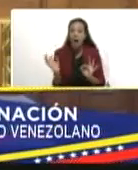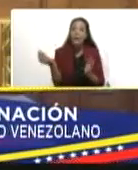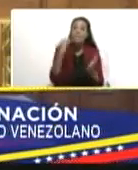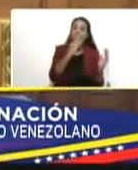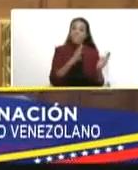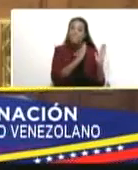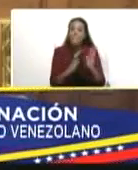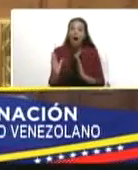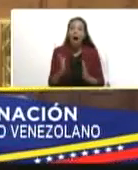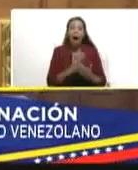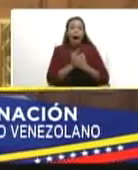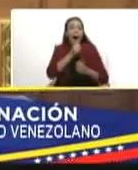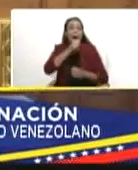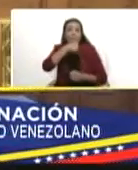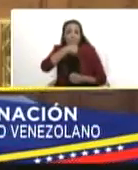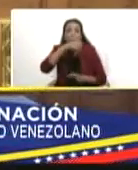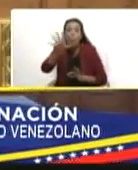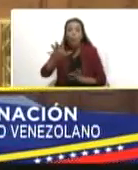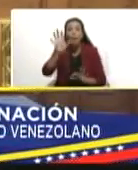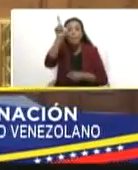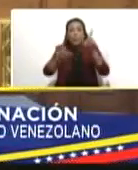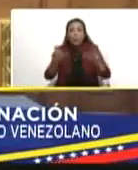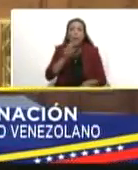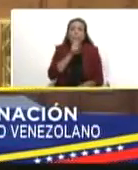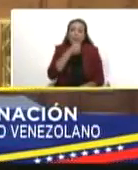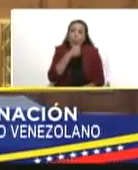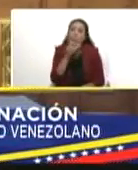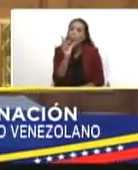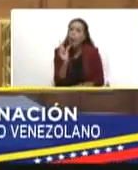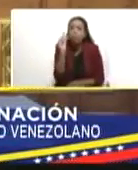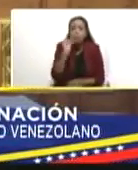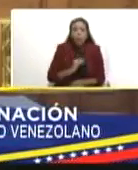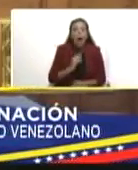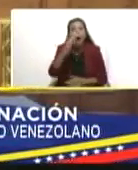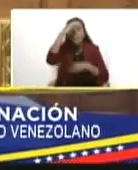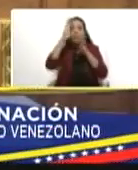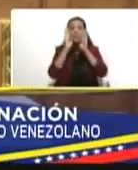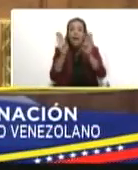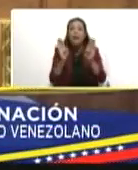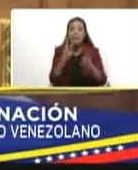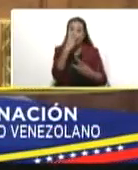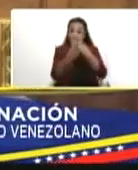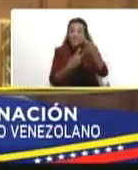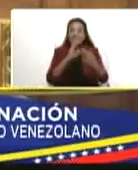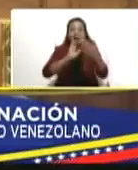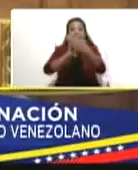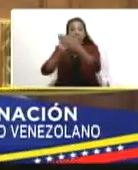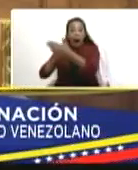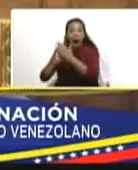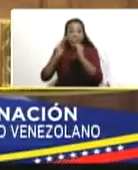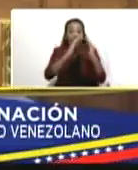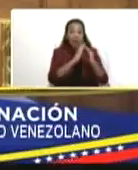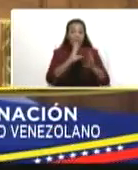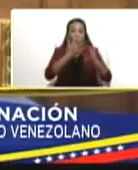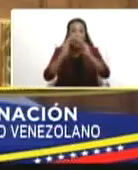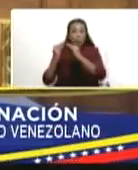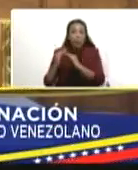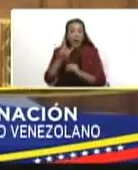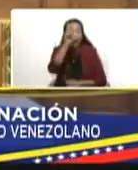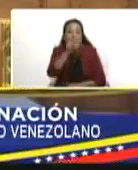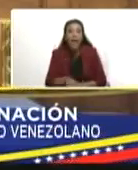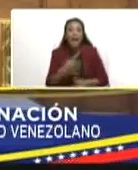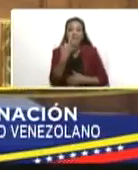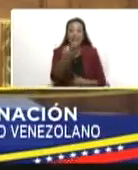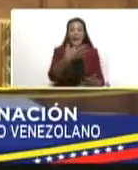plan de amor mayor a las víctimas de la guerra económica con el que fueron atendidas en visita casa por casa en las comunidades más